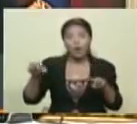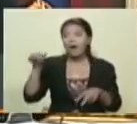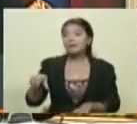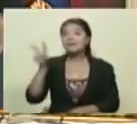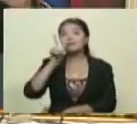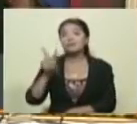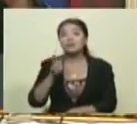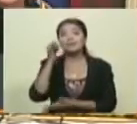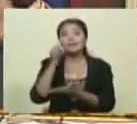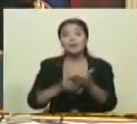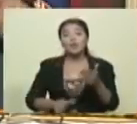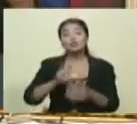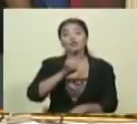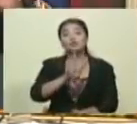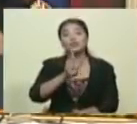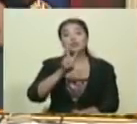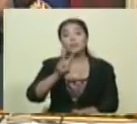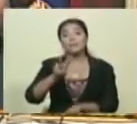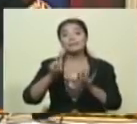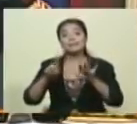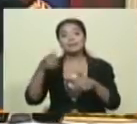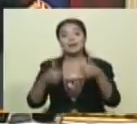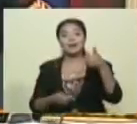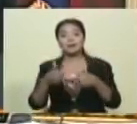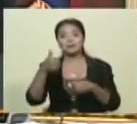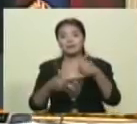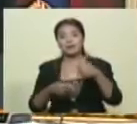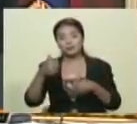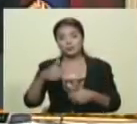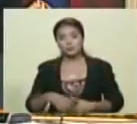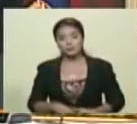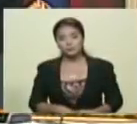se están inscribiendo 226 candidatos y candidatas.